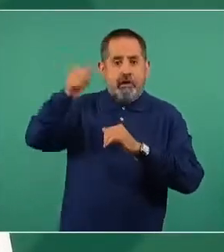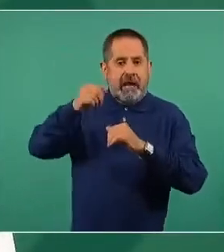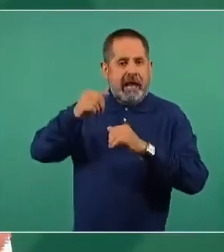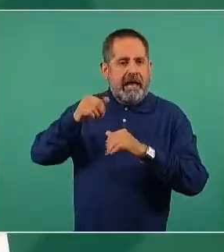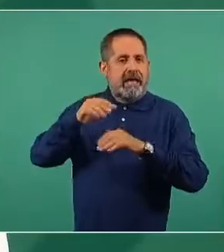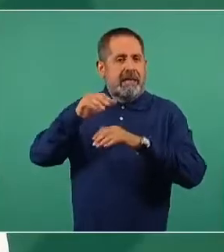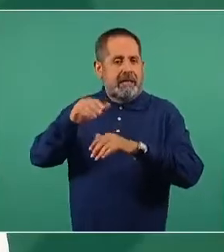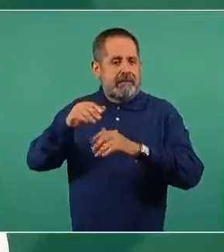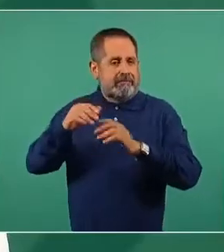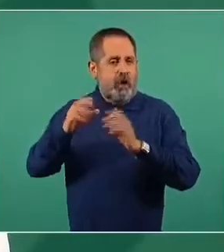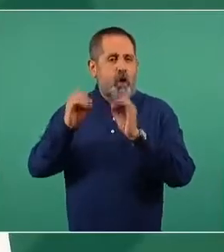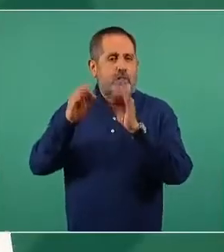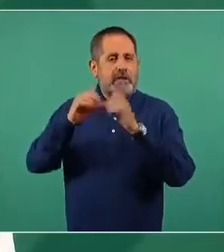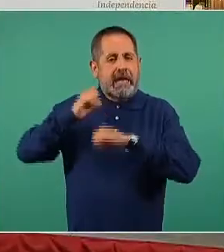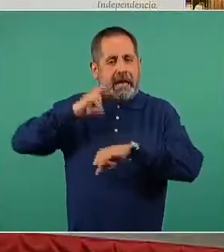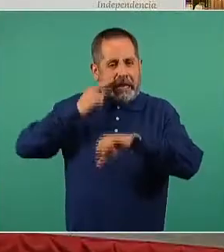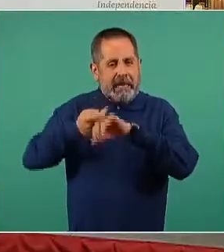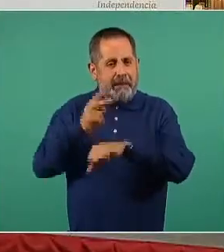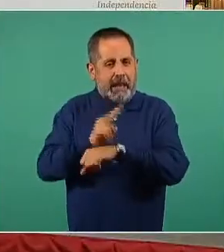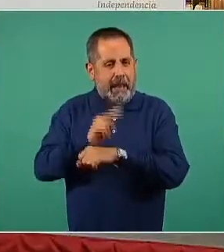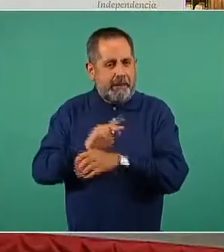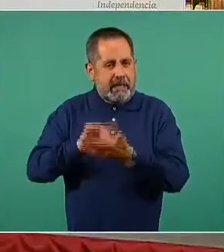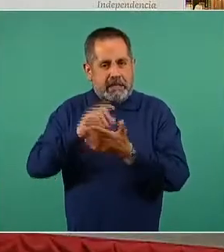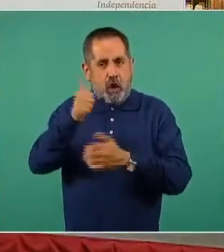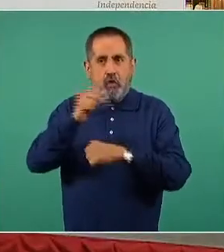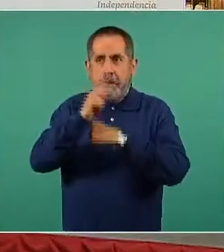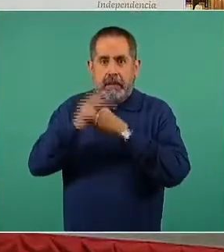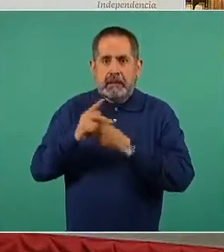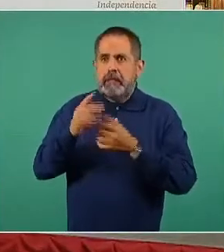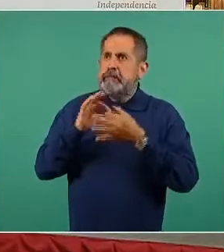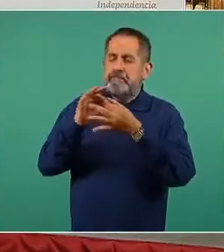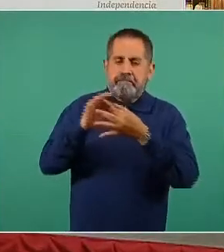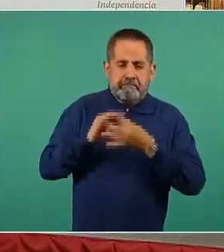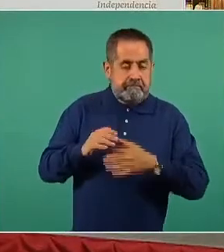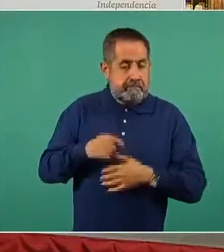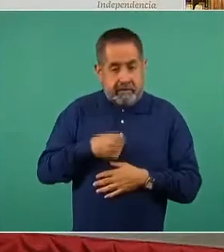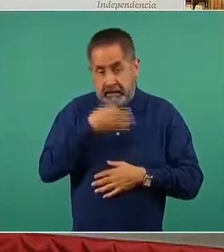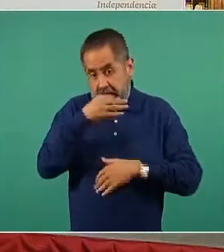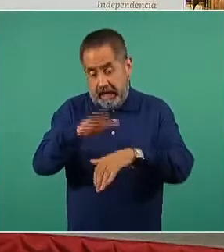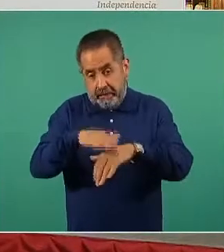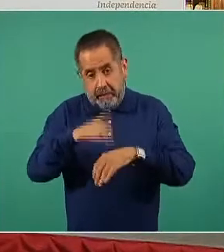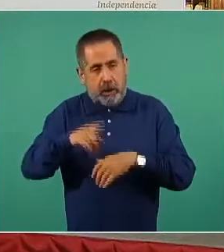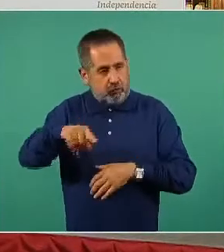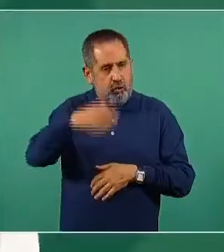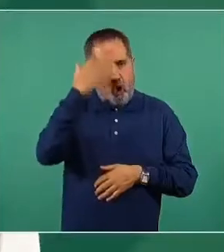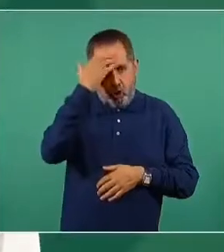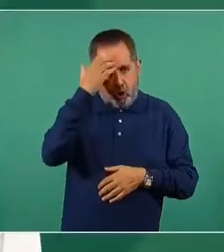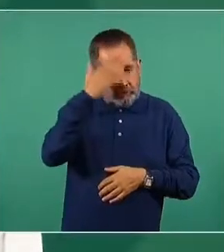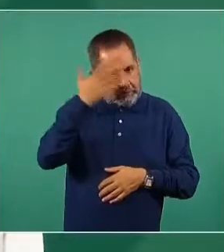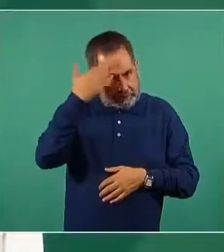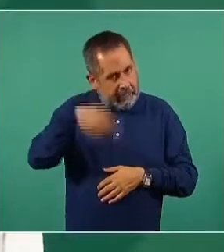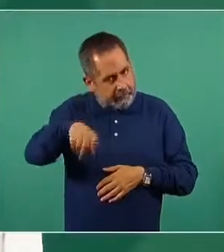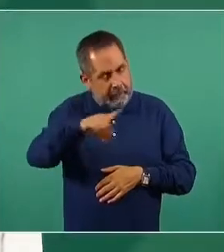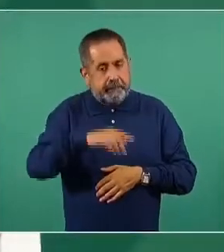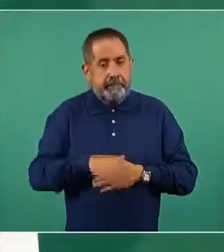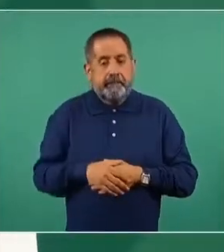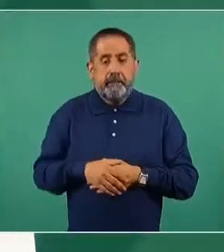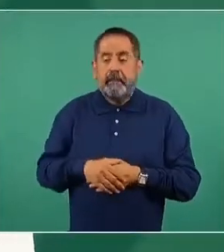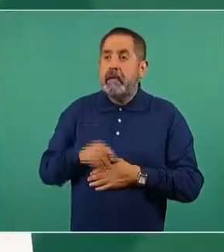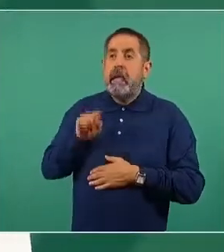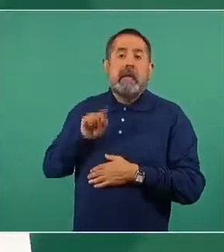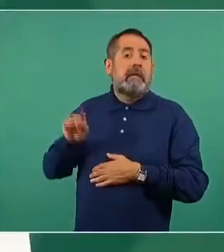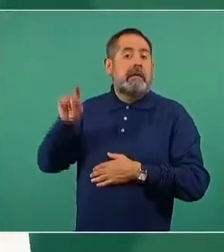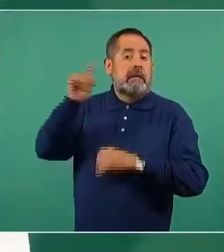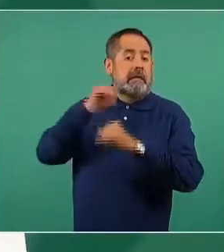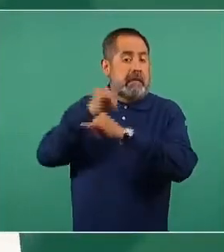sanitaria de otros países. También para familiaridad suya y del público, las agencias de